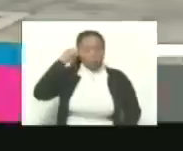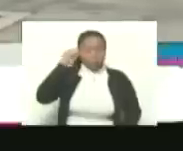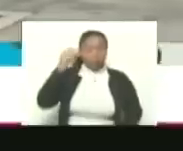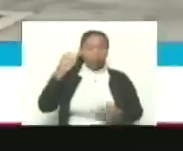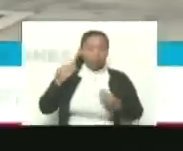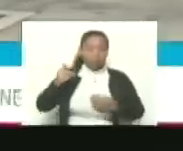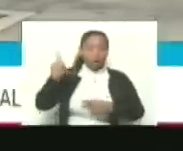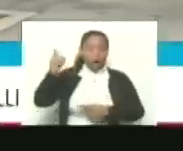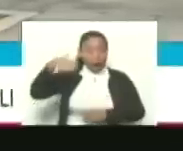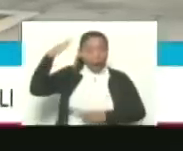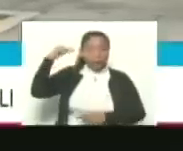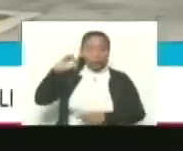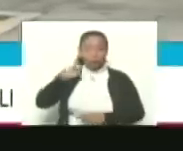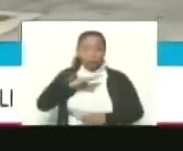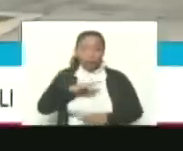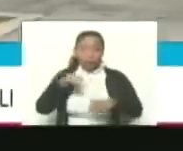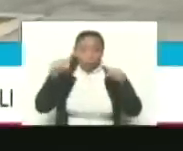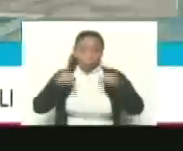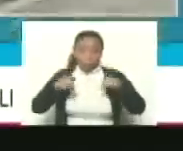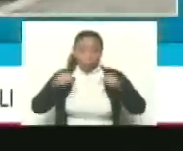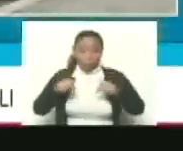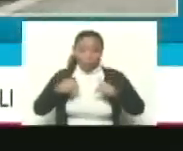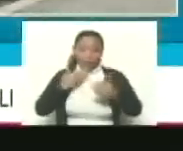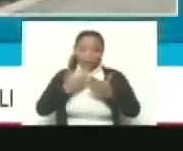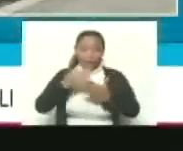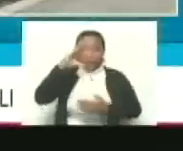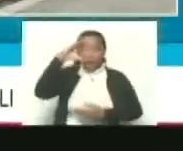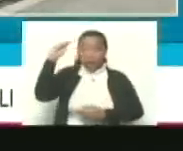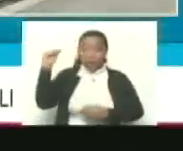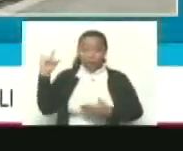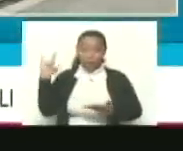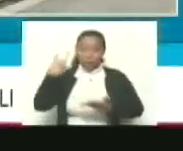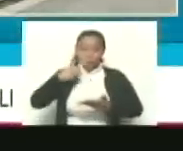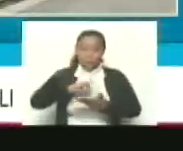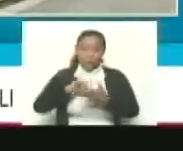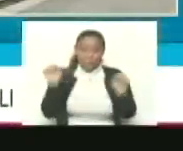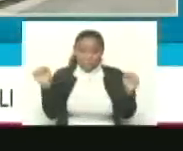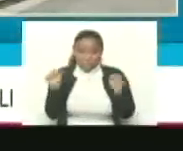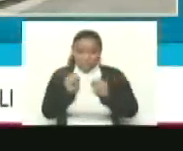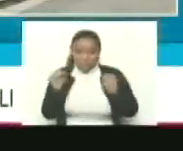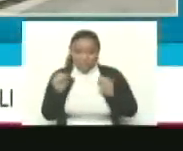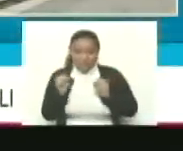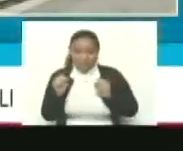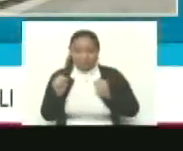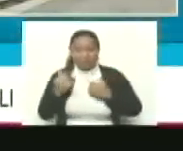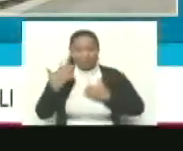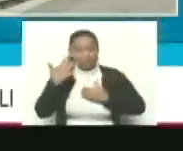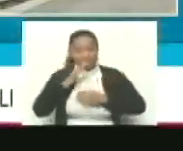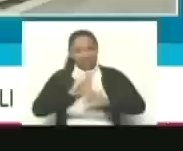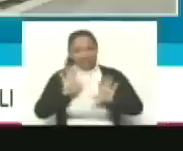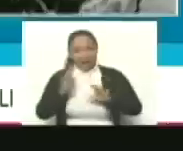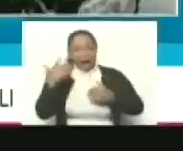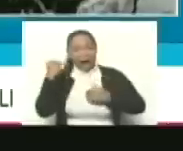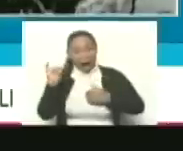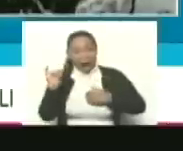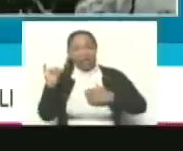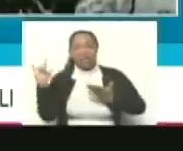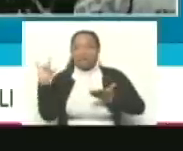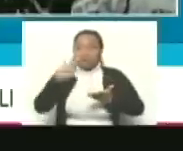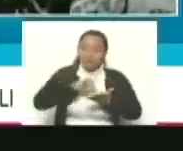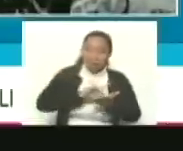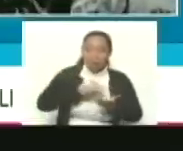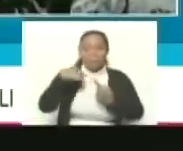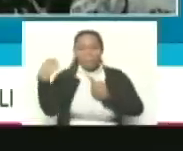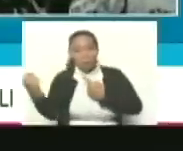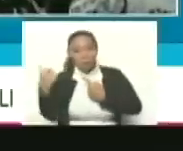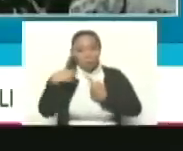época. Hoy por hoy, presidente, gracias Dios le pague, el aeropuerto de Mérida está prestando servicios comerciales. Está